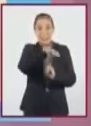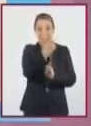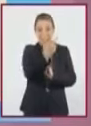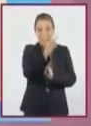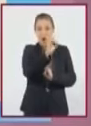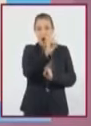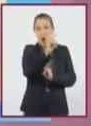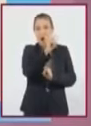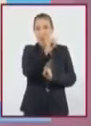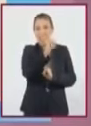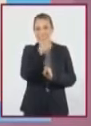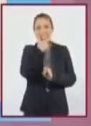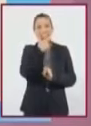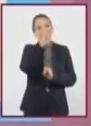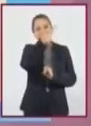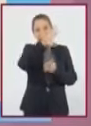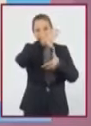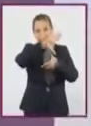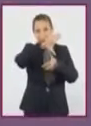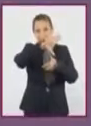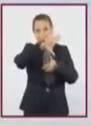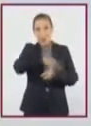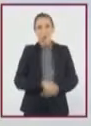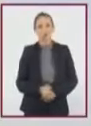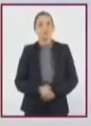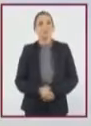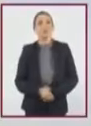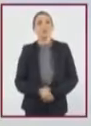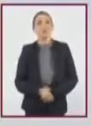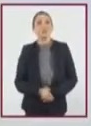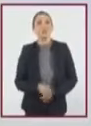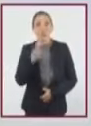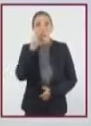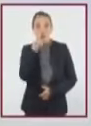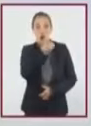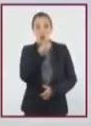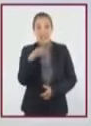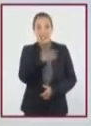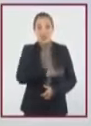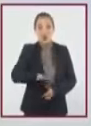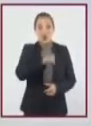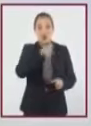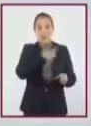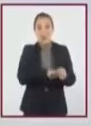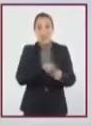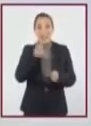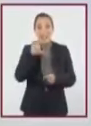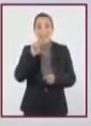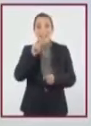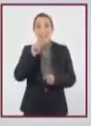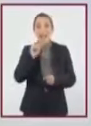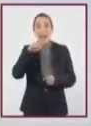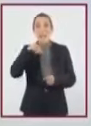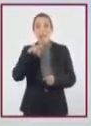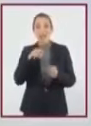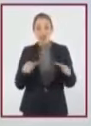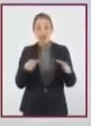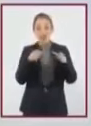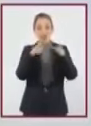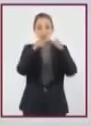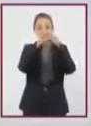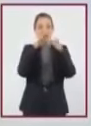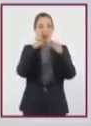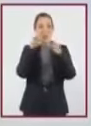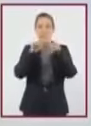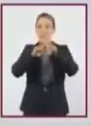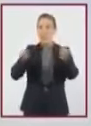colonias inglesas o la Revolución Francesa. Como vieron, la organización social por estamentos contradecía las